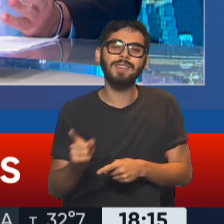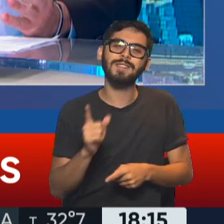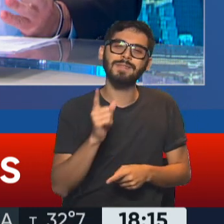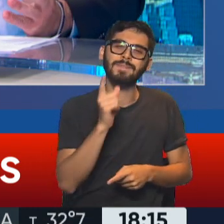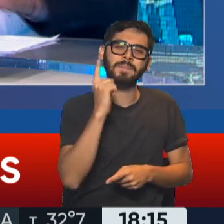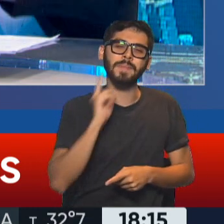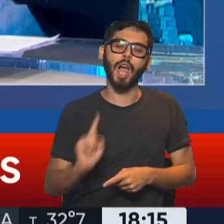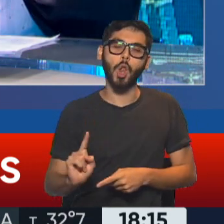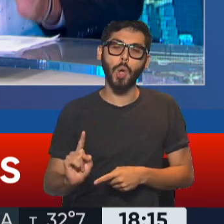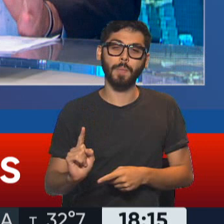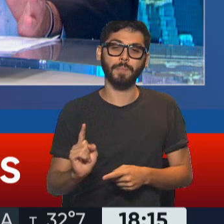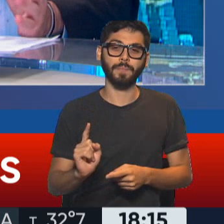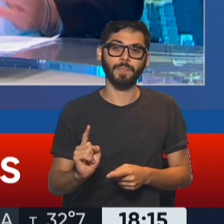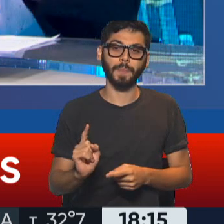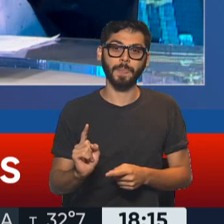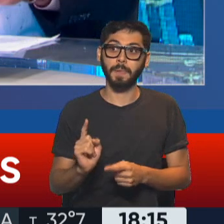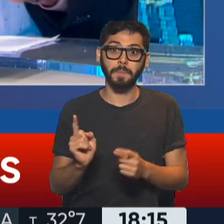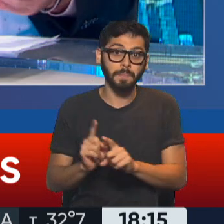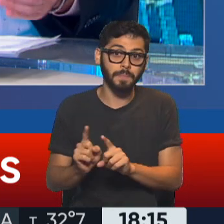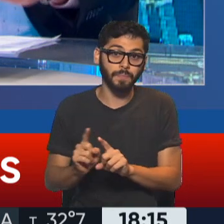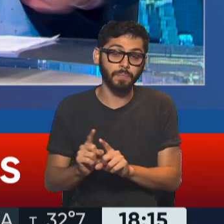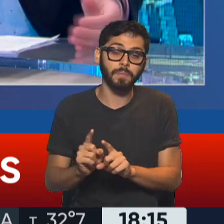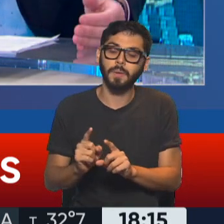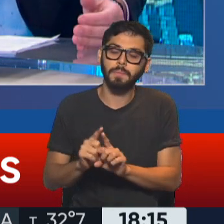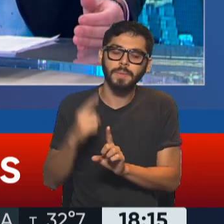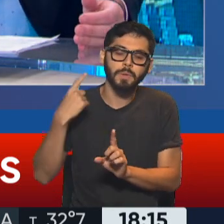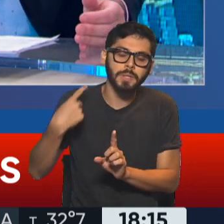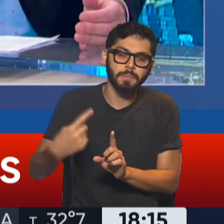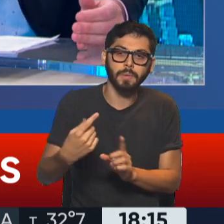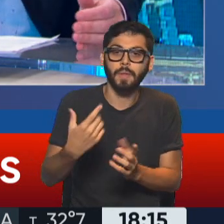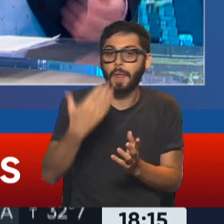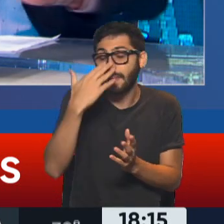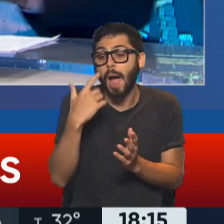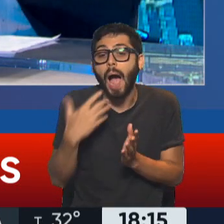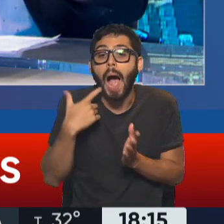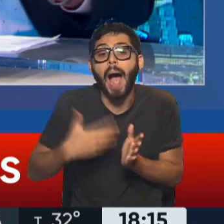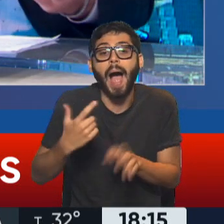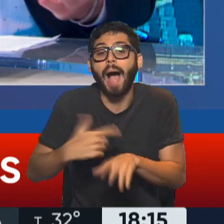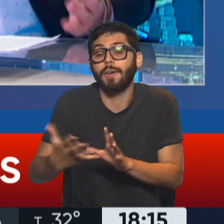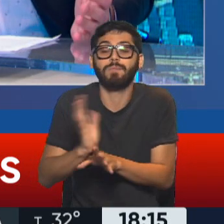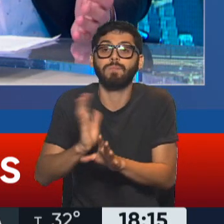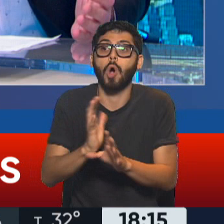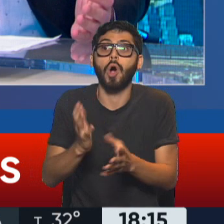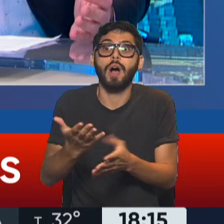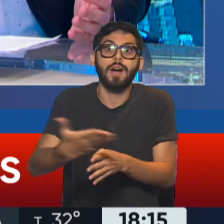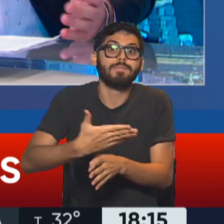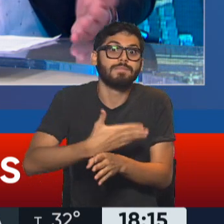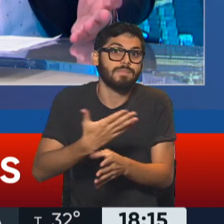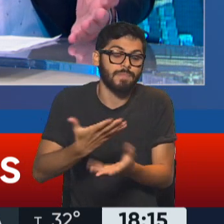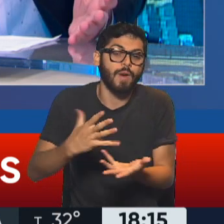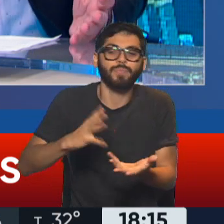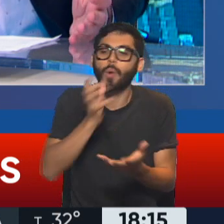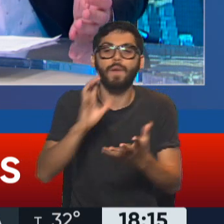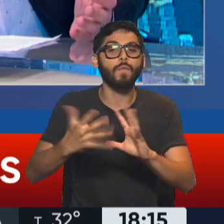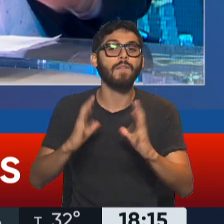conviene. Es la lectura que hizo siempre. Después esto se va a ver con el partido pesado, digamos. Esto es un análisis pre-partido. Hay que jugar el partido, digamos.